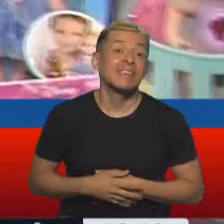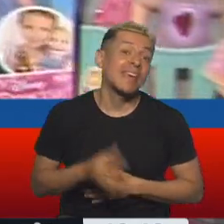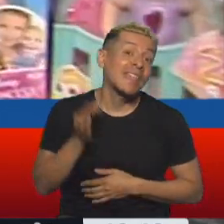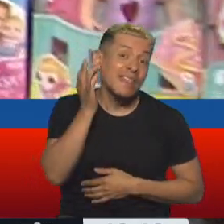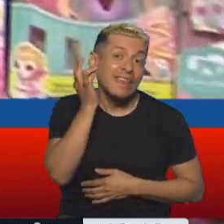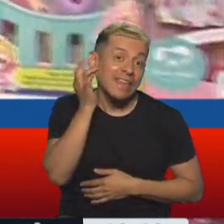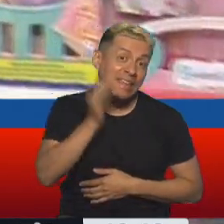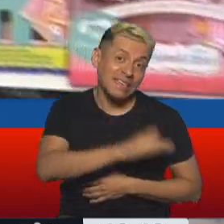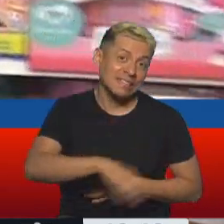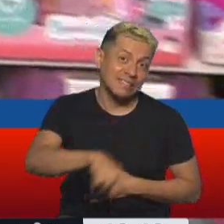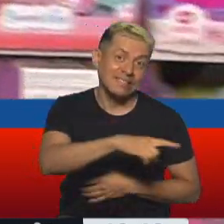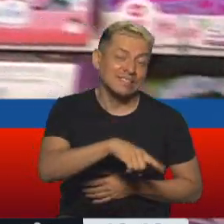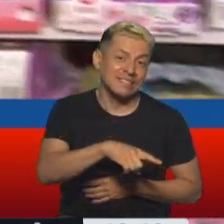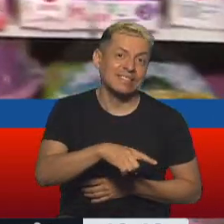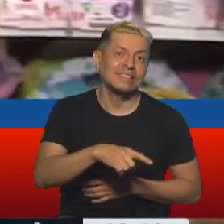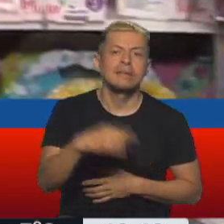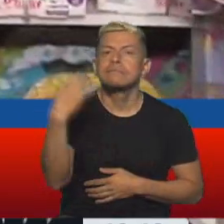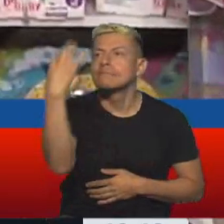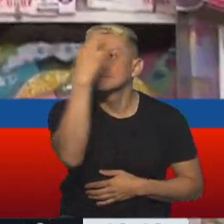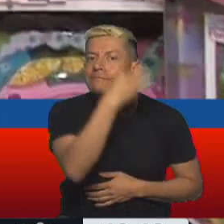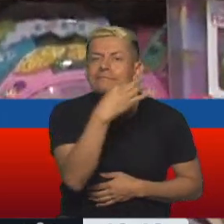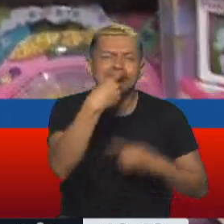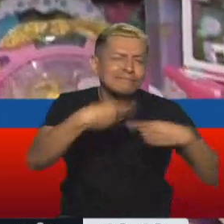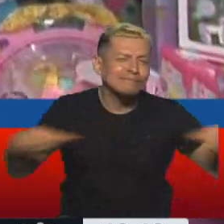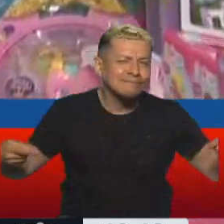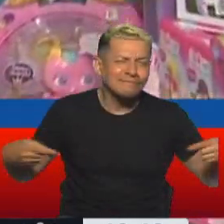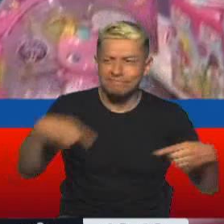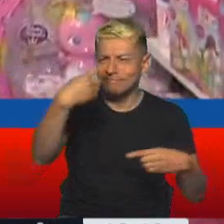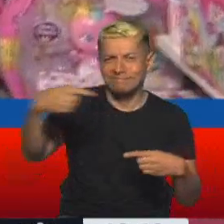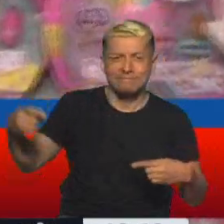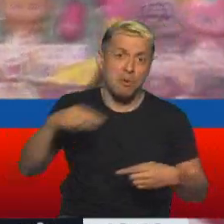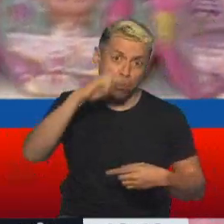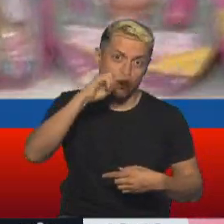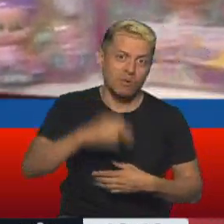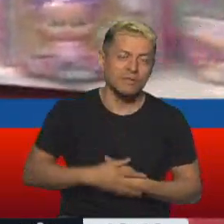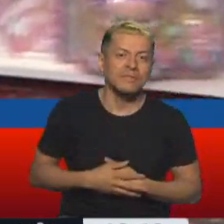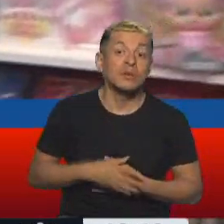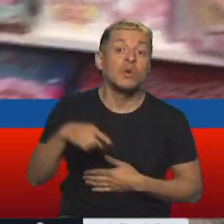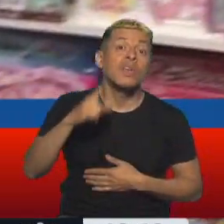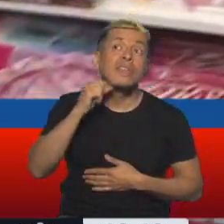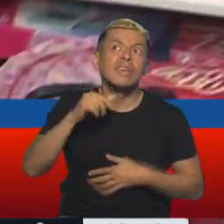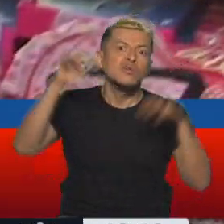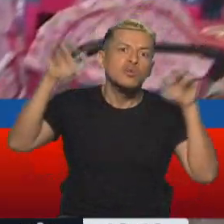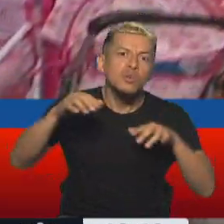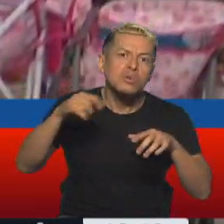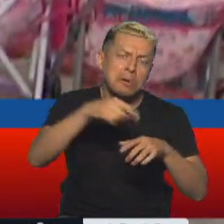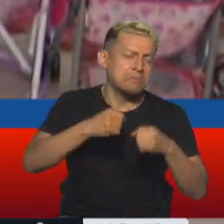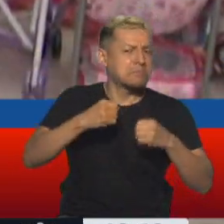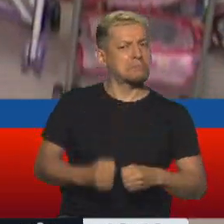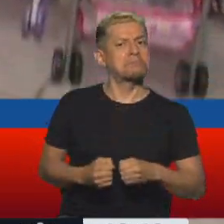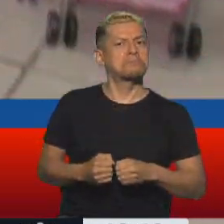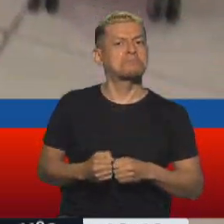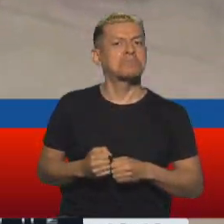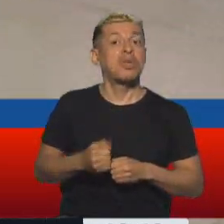hay cosmética y mucha, mucho lujo. En un día lluvioso decidiste pasar el domingo a la tarde aquí